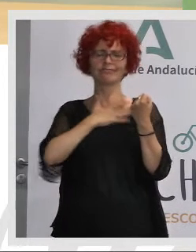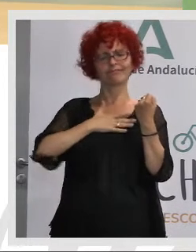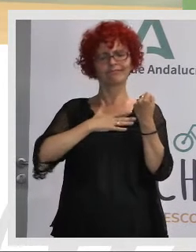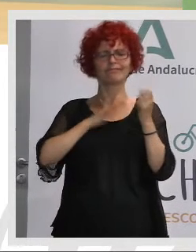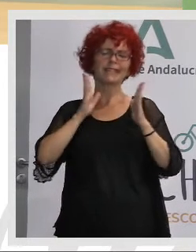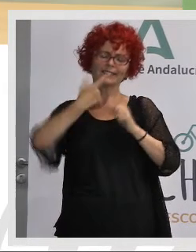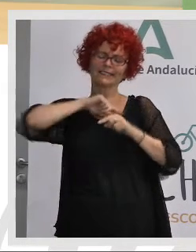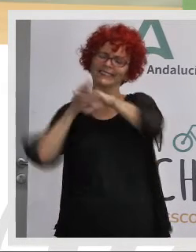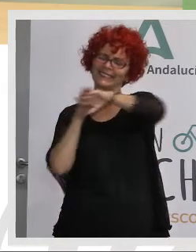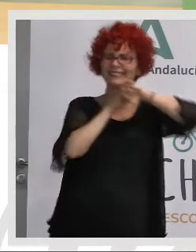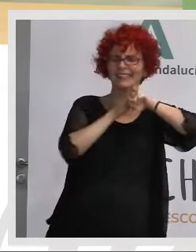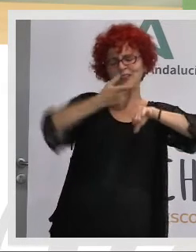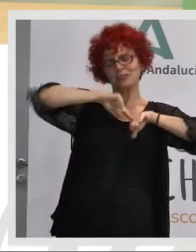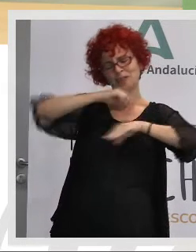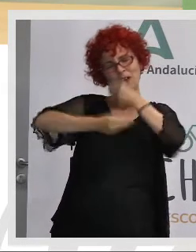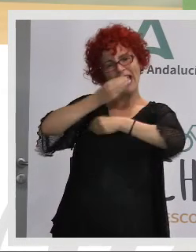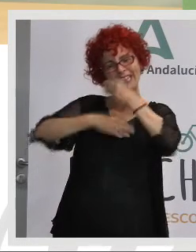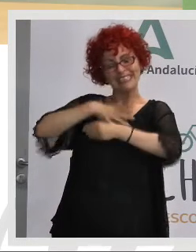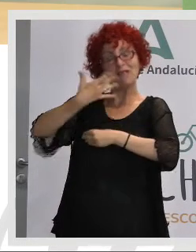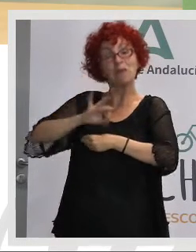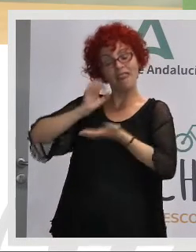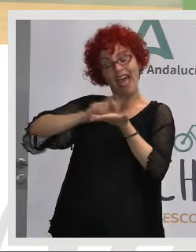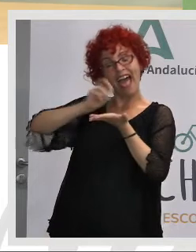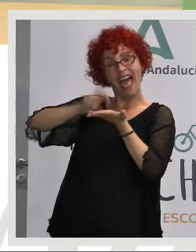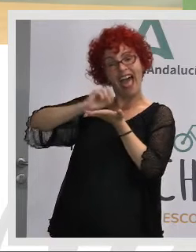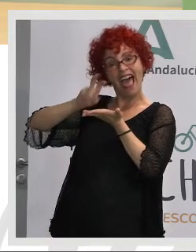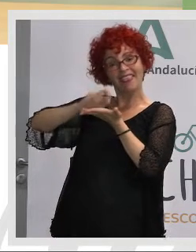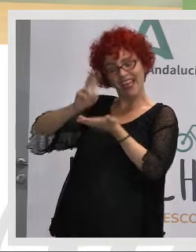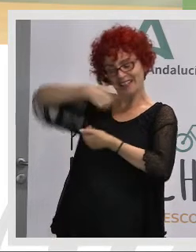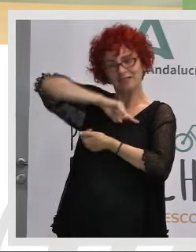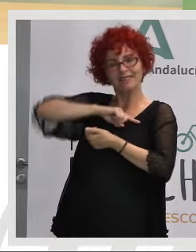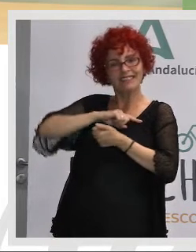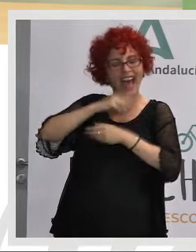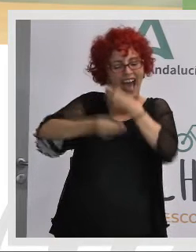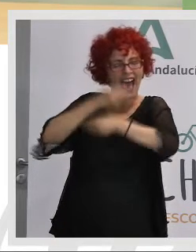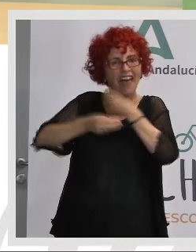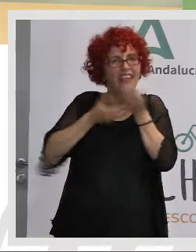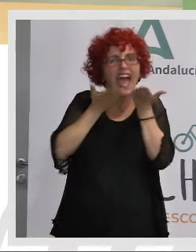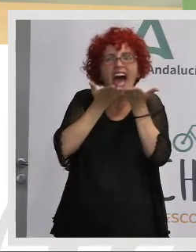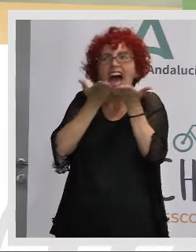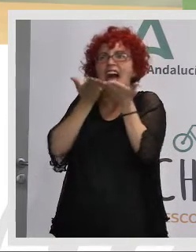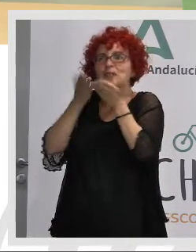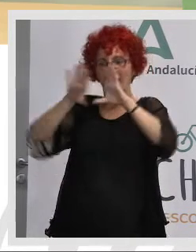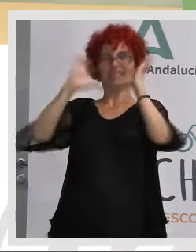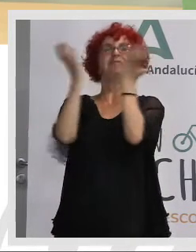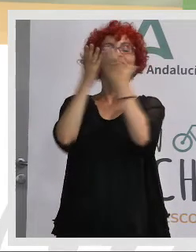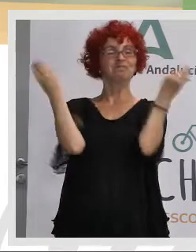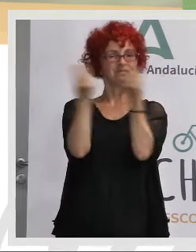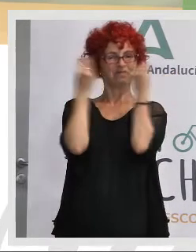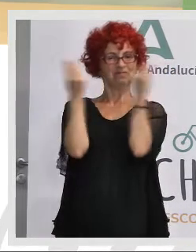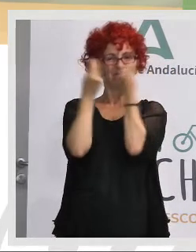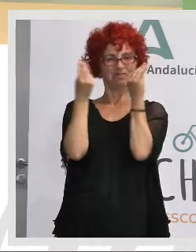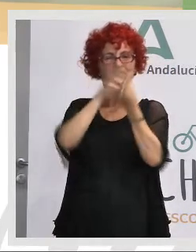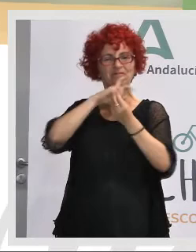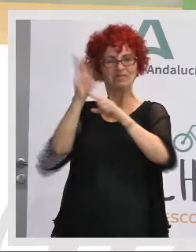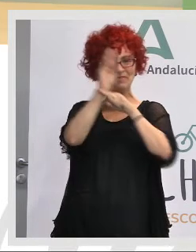andando pues no solo nos ayuda, sino que también ayudamos a los demás y al medio ambiente. Luego muchas gracias a los